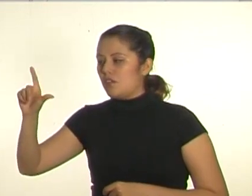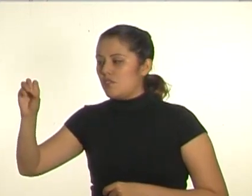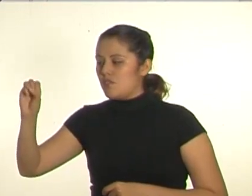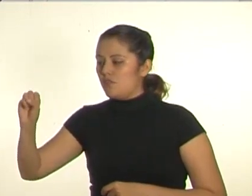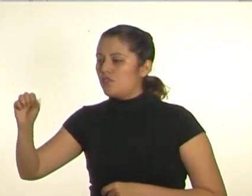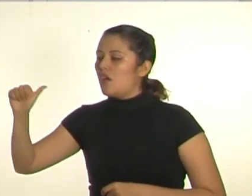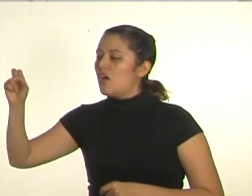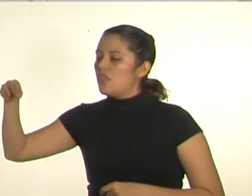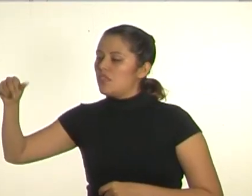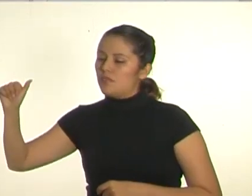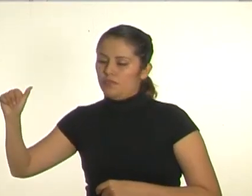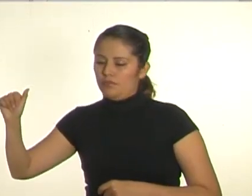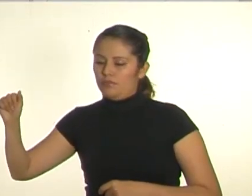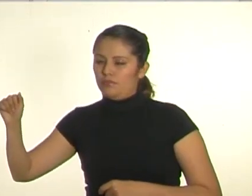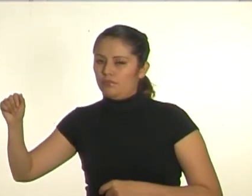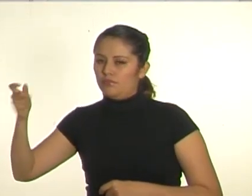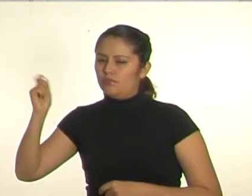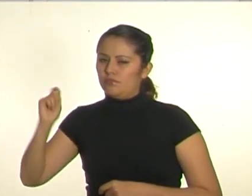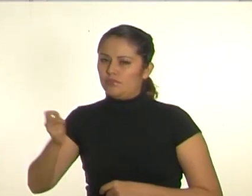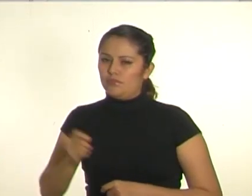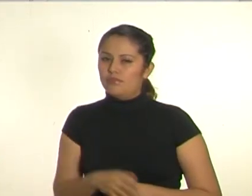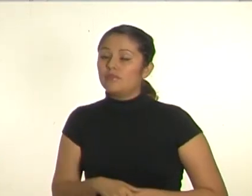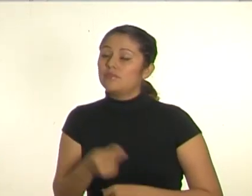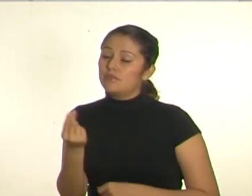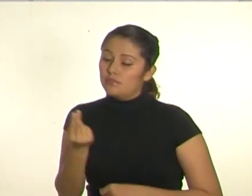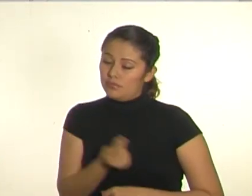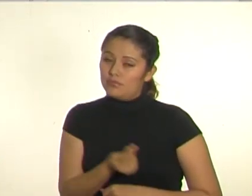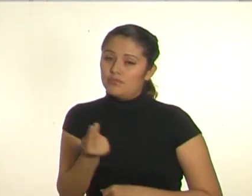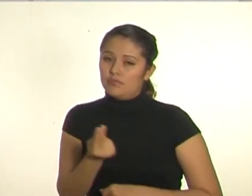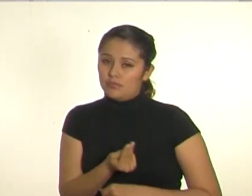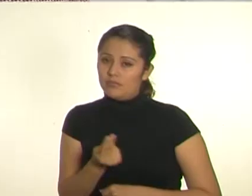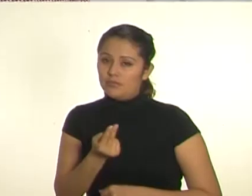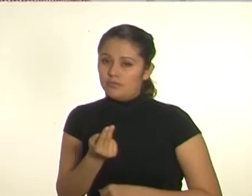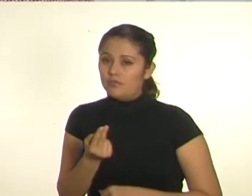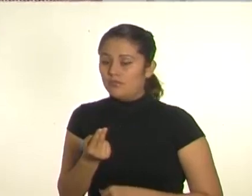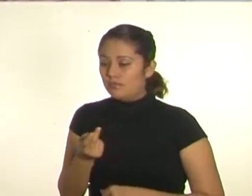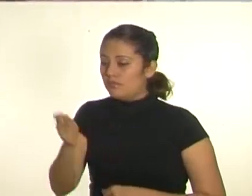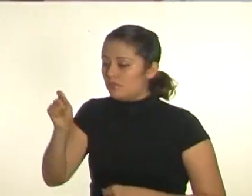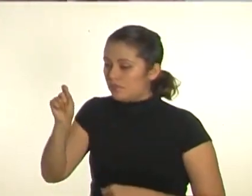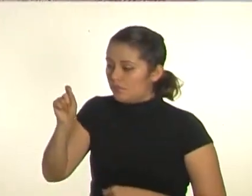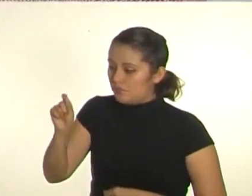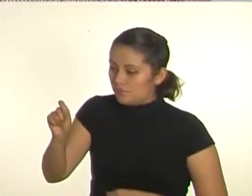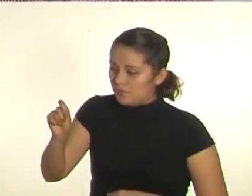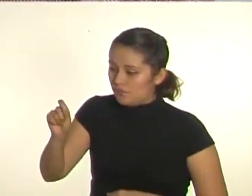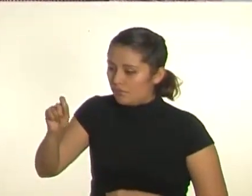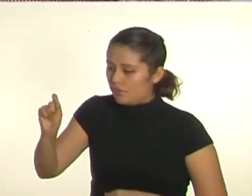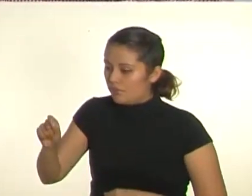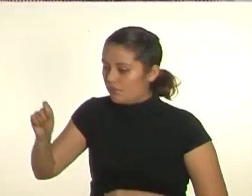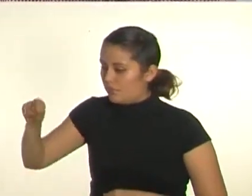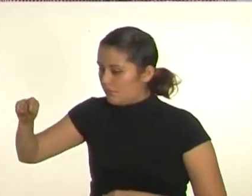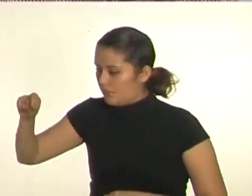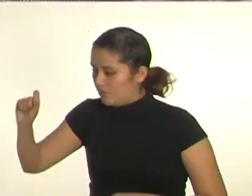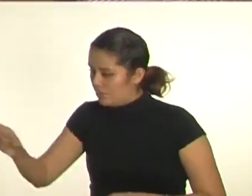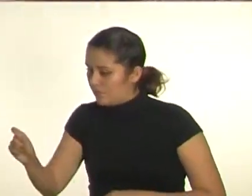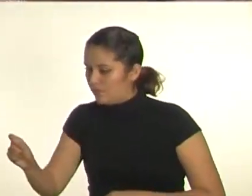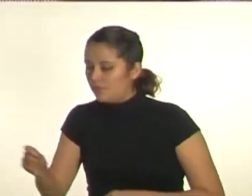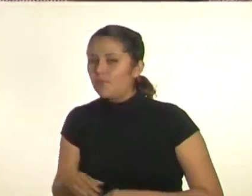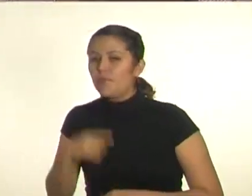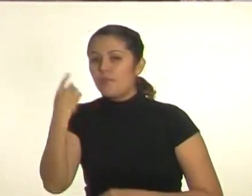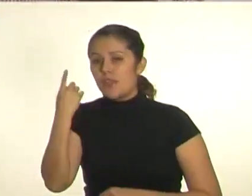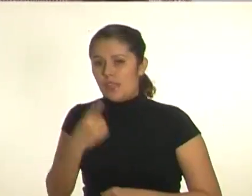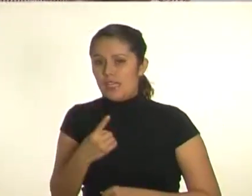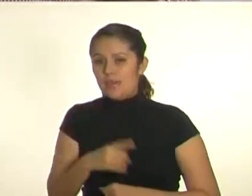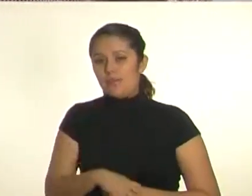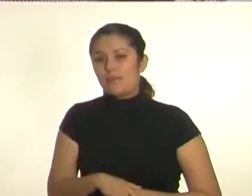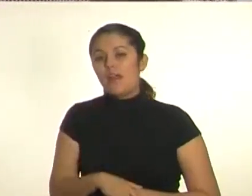Tenemos que agregar el signo de puntuación de los dos puntos para que esto nos anuncie